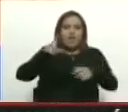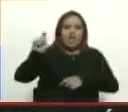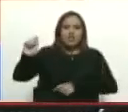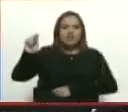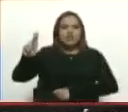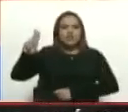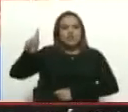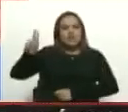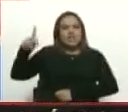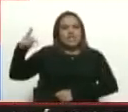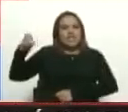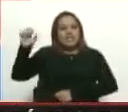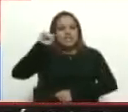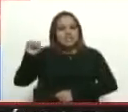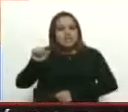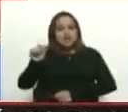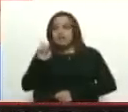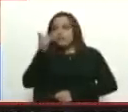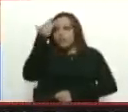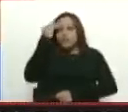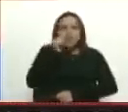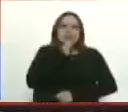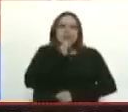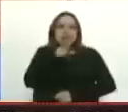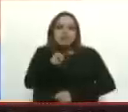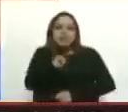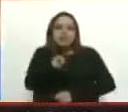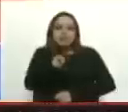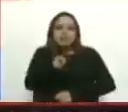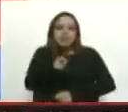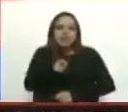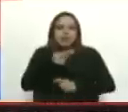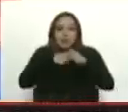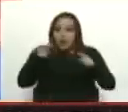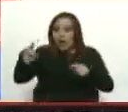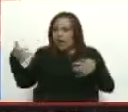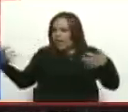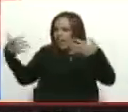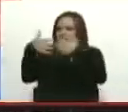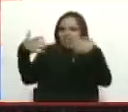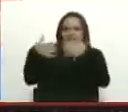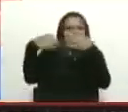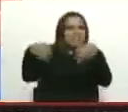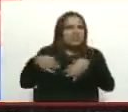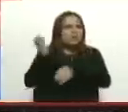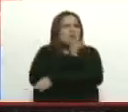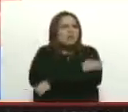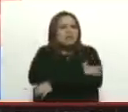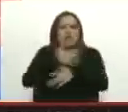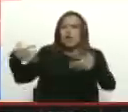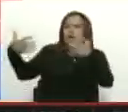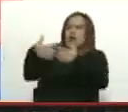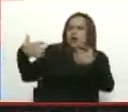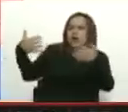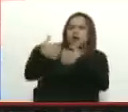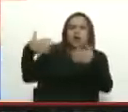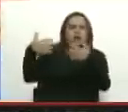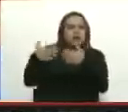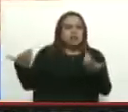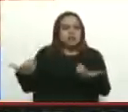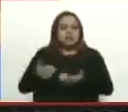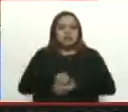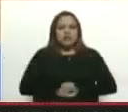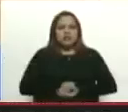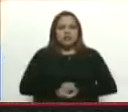Yo no sé a quién, de verdad, no sé quién puede hacer. Pero esos son los ataques entre ellos. Esos son los ataques entre ellos.